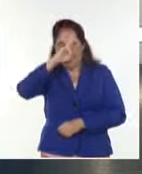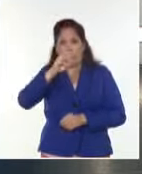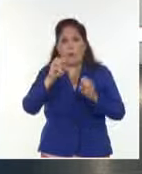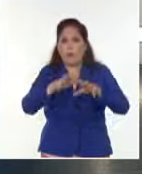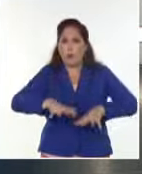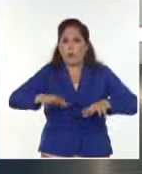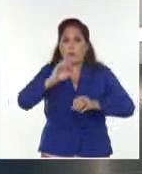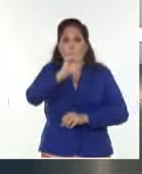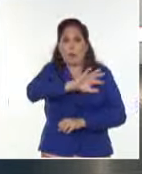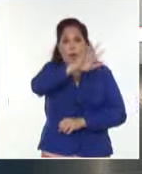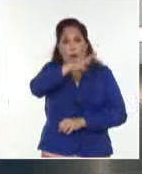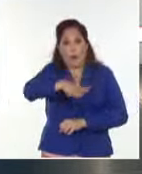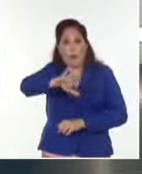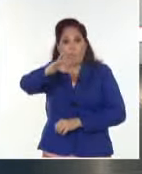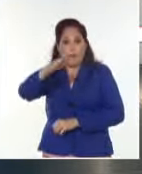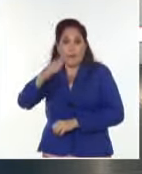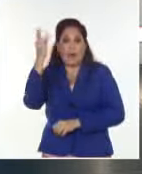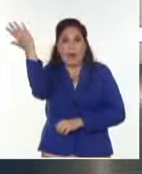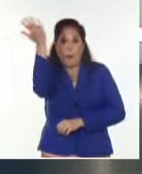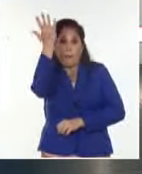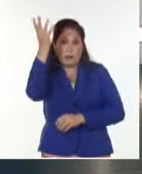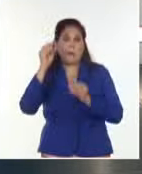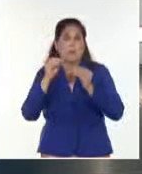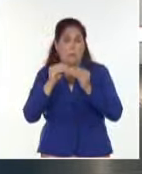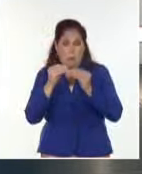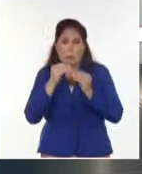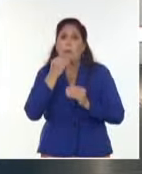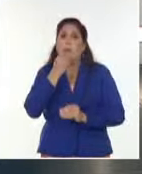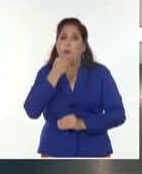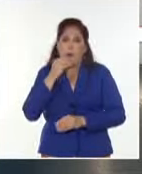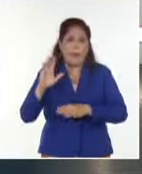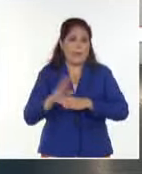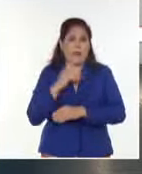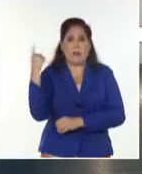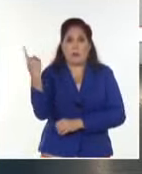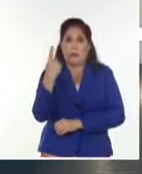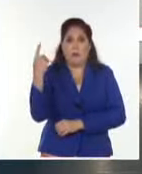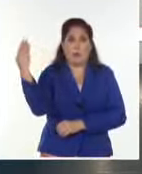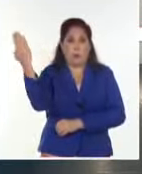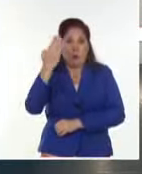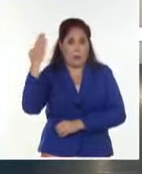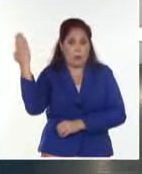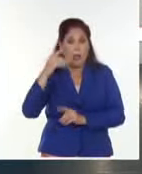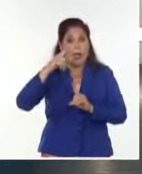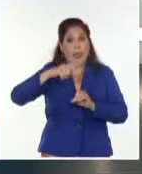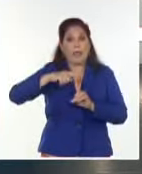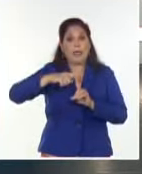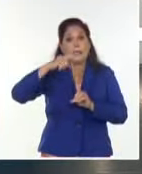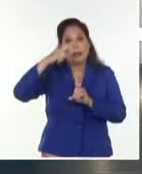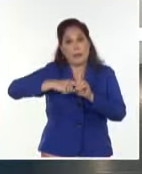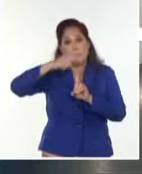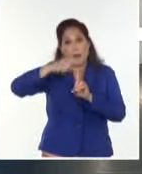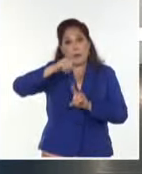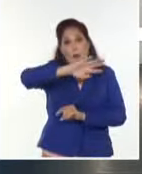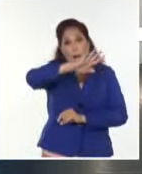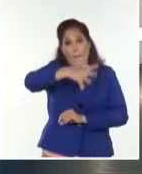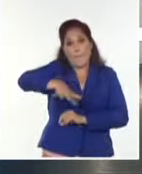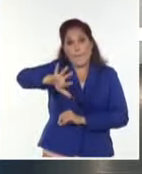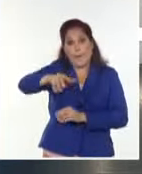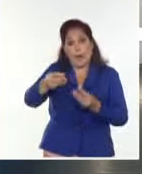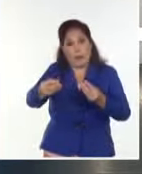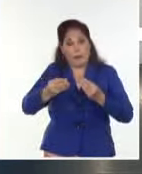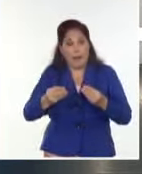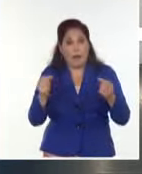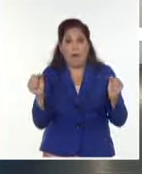oceánicas como atmosféricas se tornan muy favorables para que Para esto. así ocurra. La temperatura superficial del mar, que es uno de los elementos fundamentales para